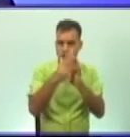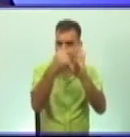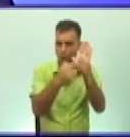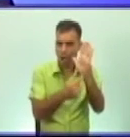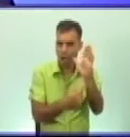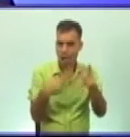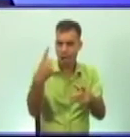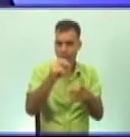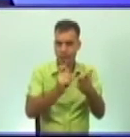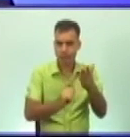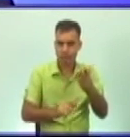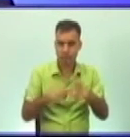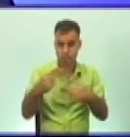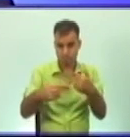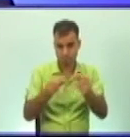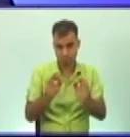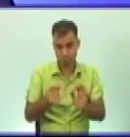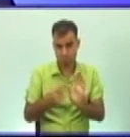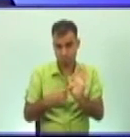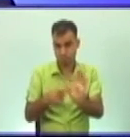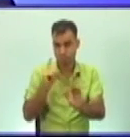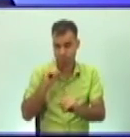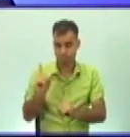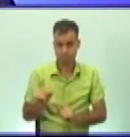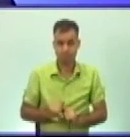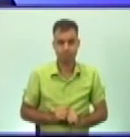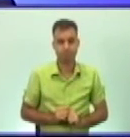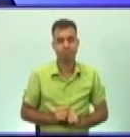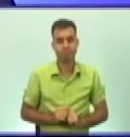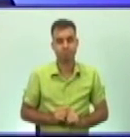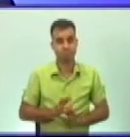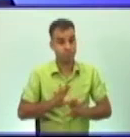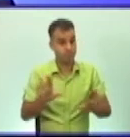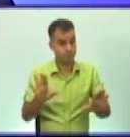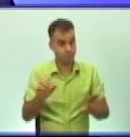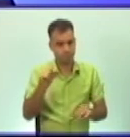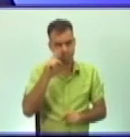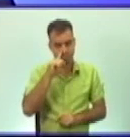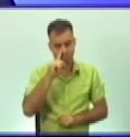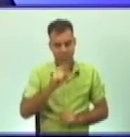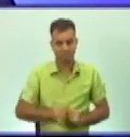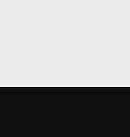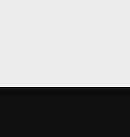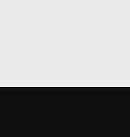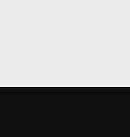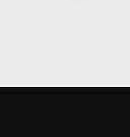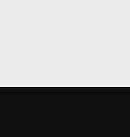que les he propuesto en este estudio individual. Sin más, hasta la próxima clase.